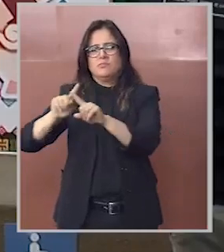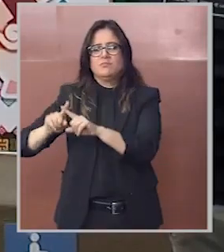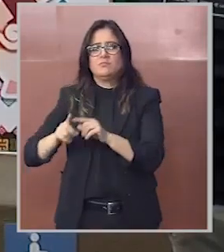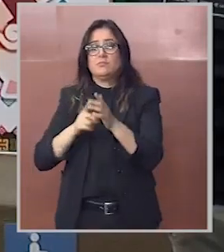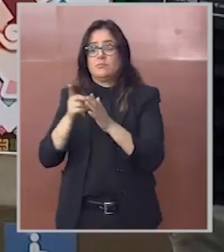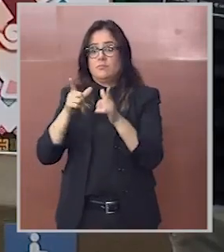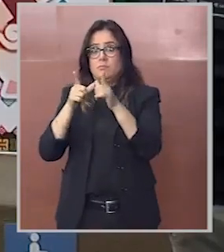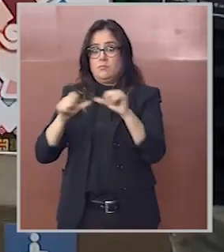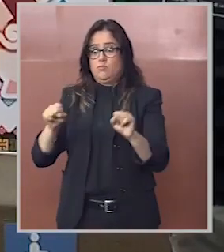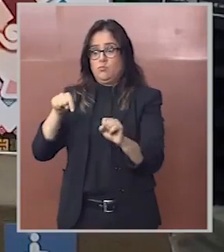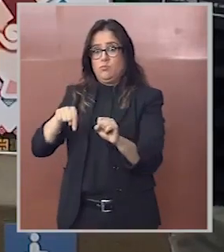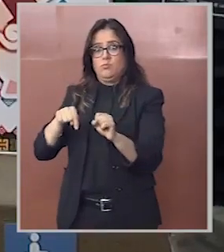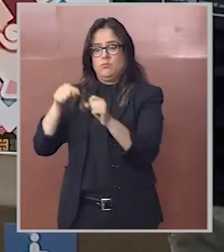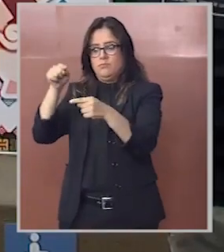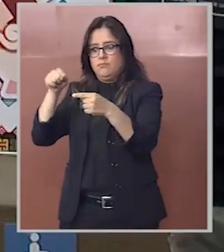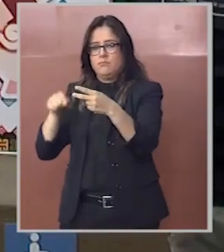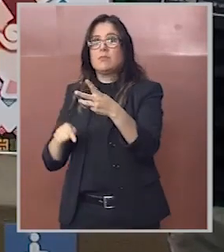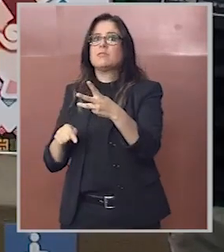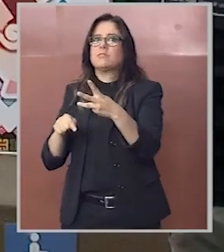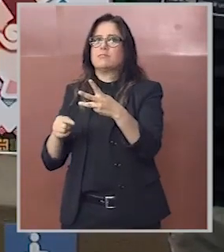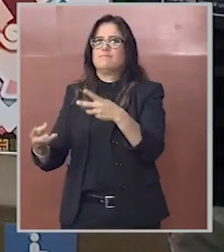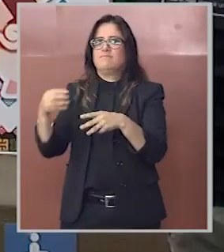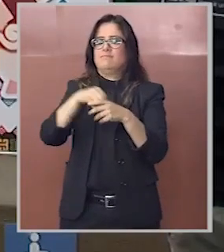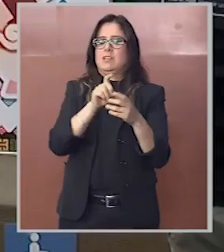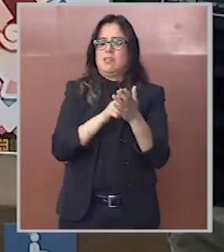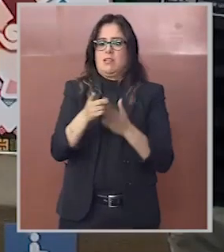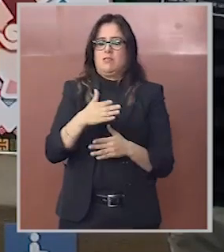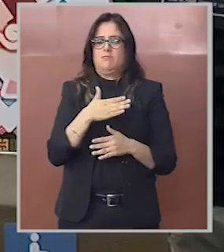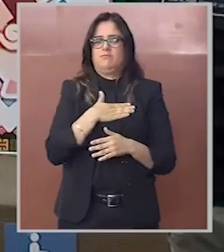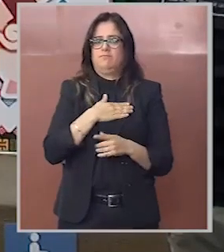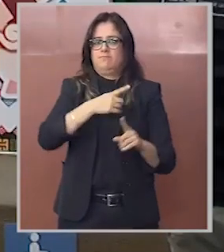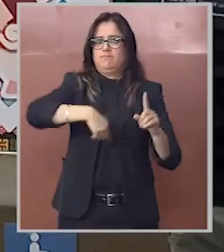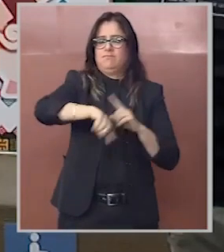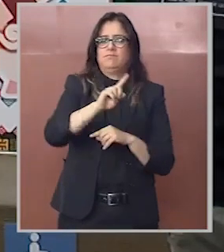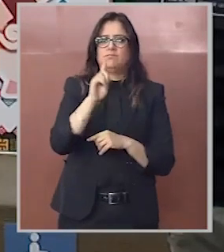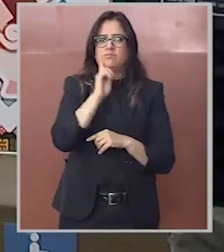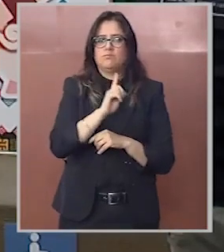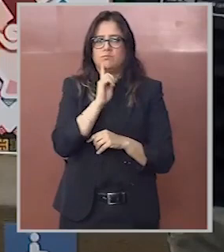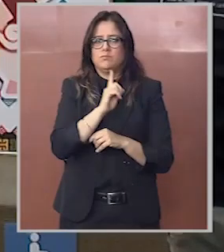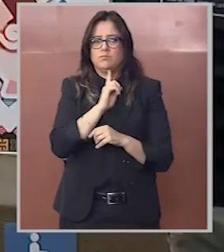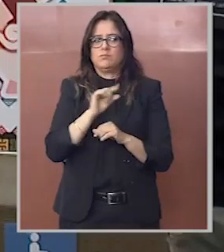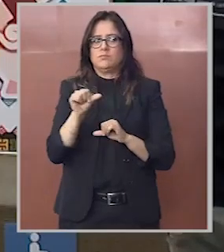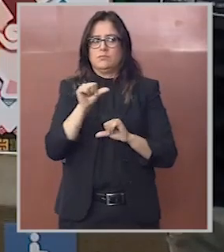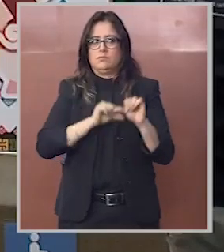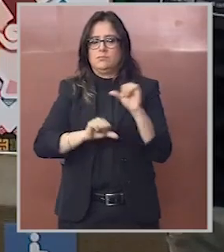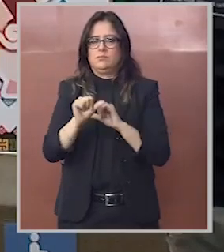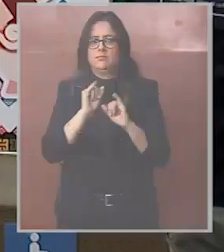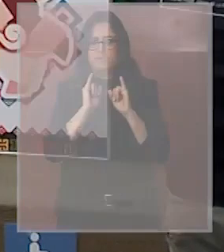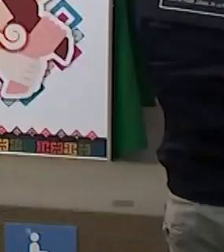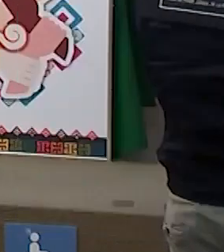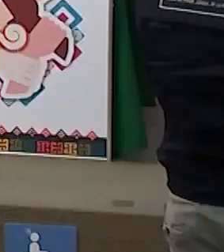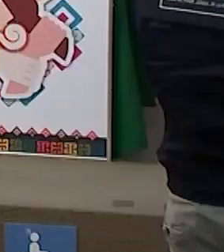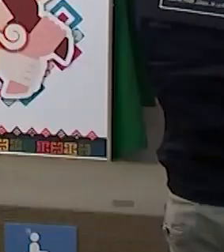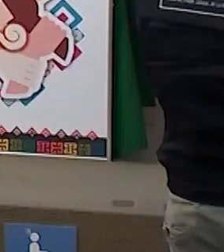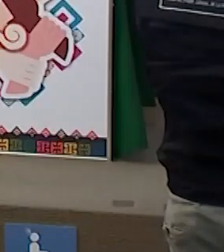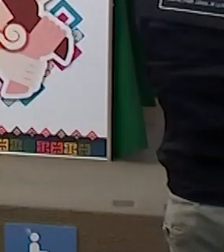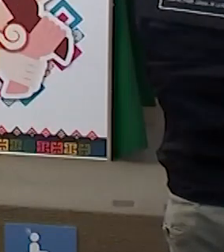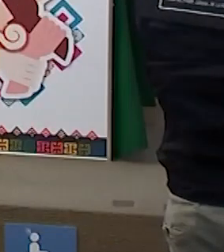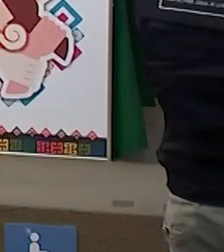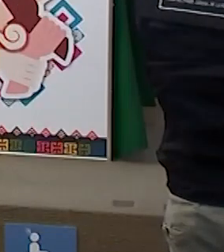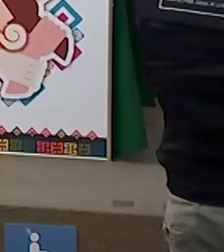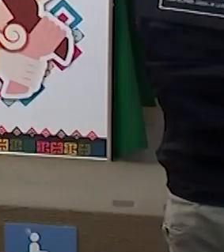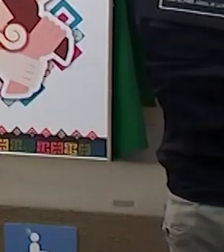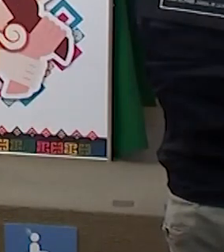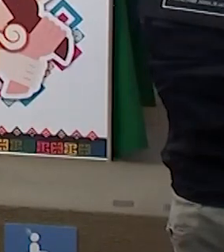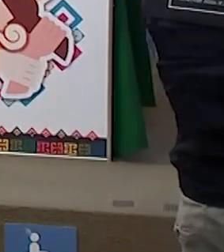de ello pero siempre lo digo no eh nosotras pugnam exigimos pero también participamos y proponemos y por eso esta gran